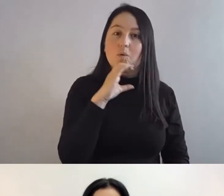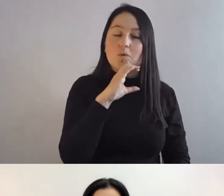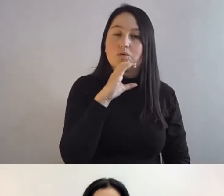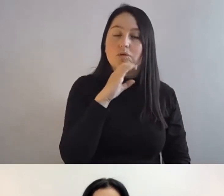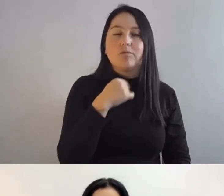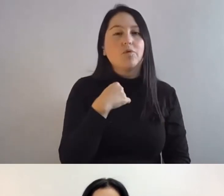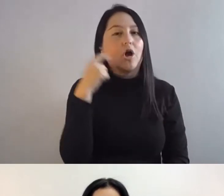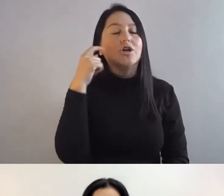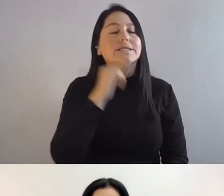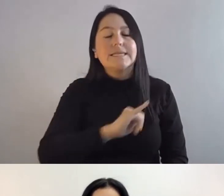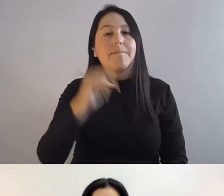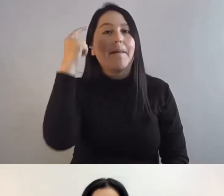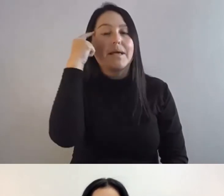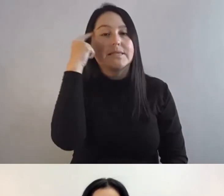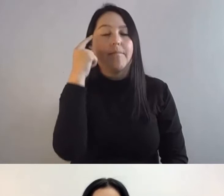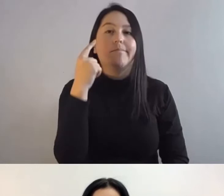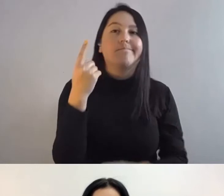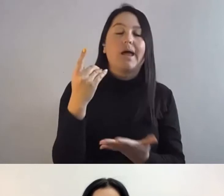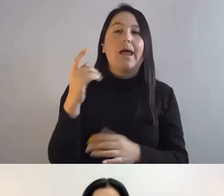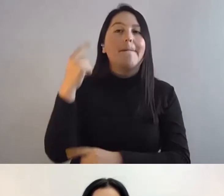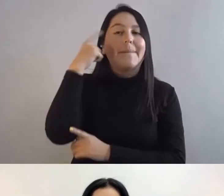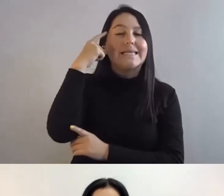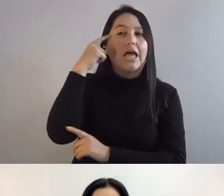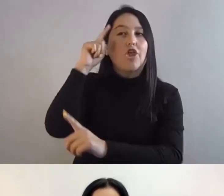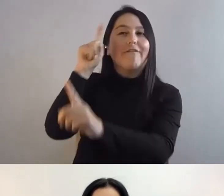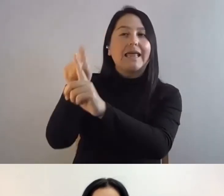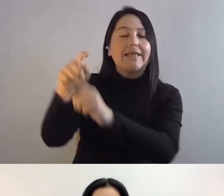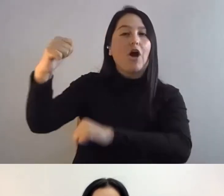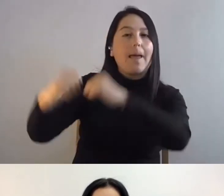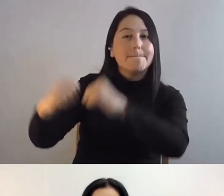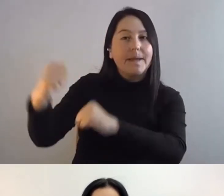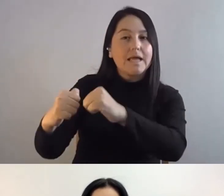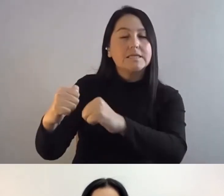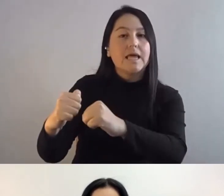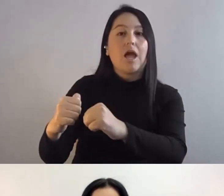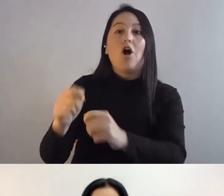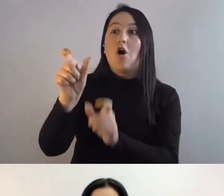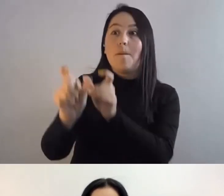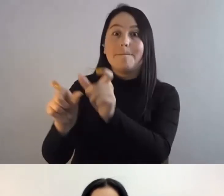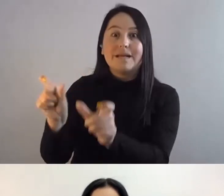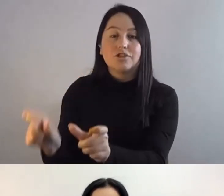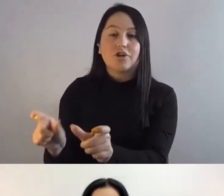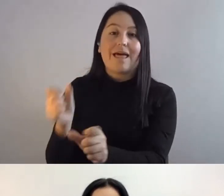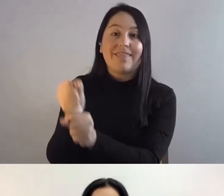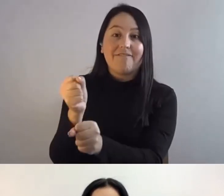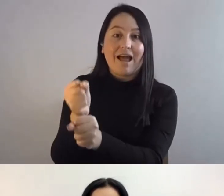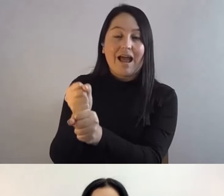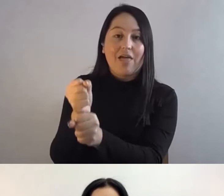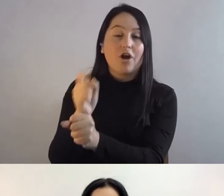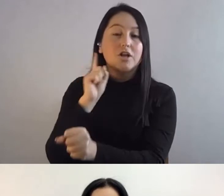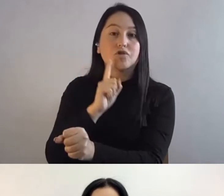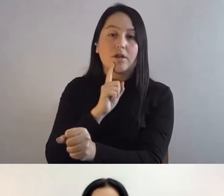siempre las empresas, pensando en los trabajadores con discapacidad auditiva que se incluyen, pero